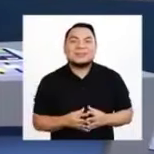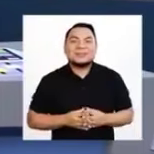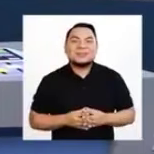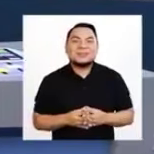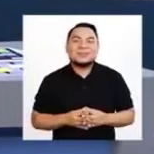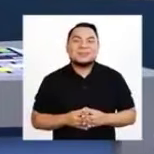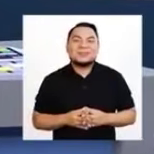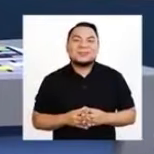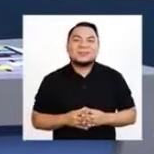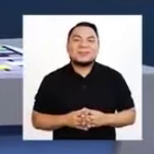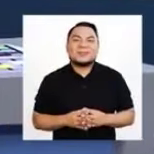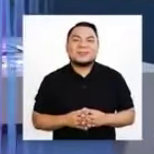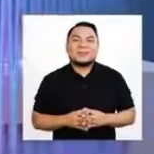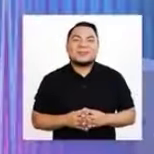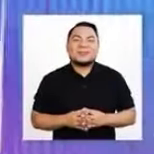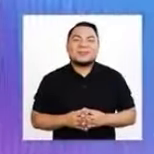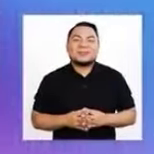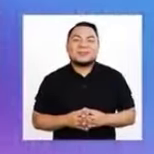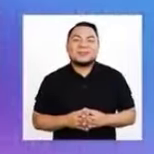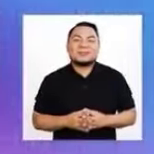mucho que aprender!